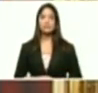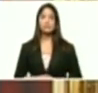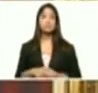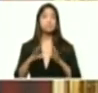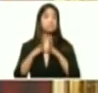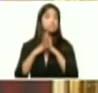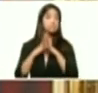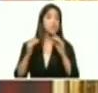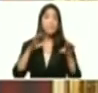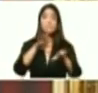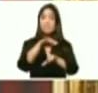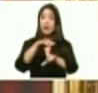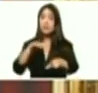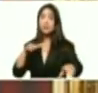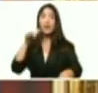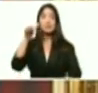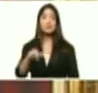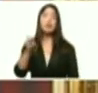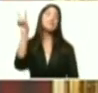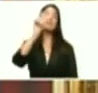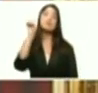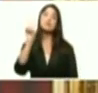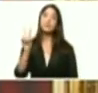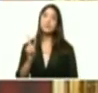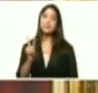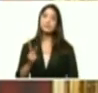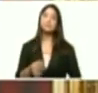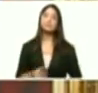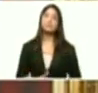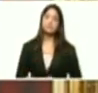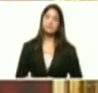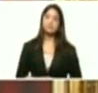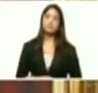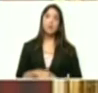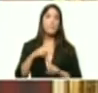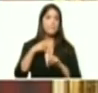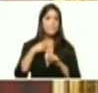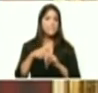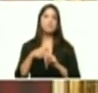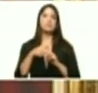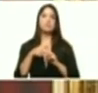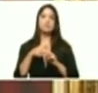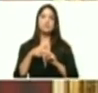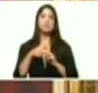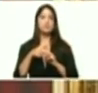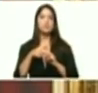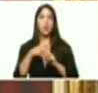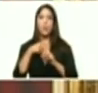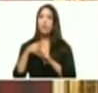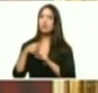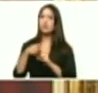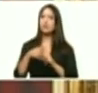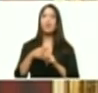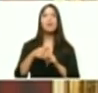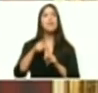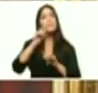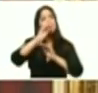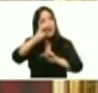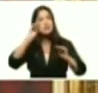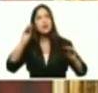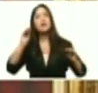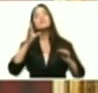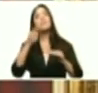abrumadoramente mayoritaria de este país, ha sido positiva. No sólo de que convoquemos, que